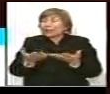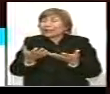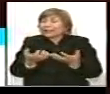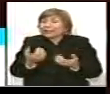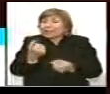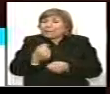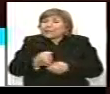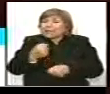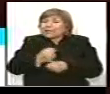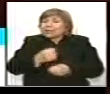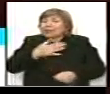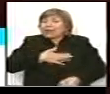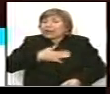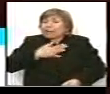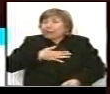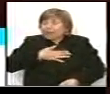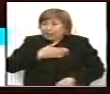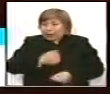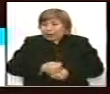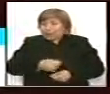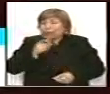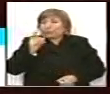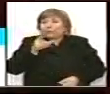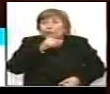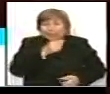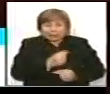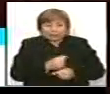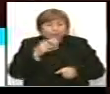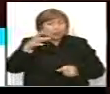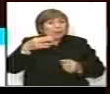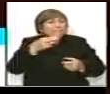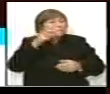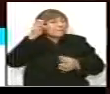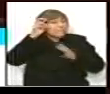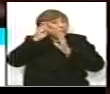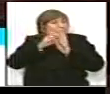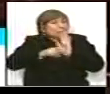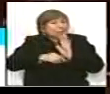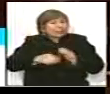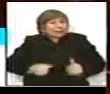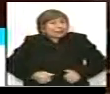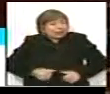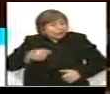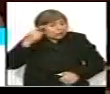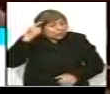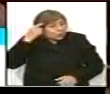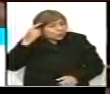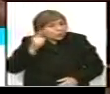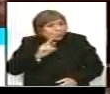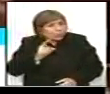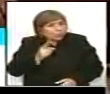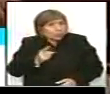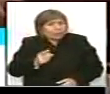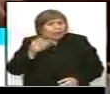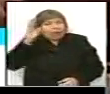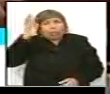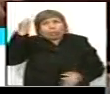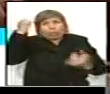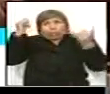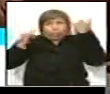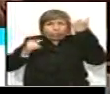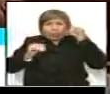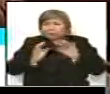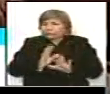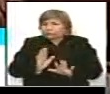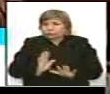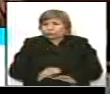mi trabajo. Pero si ustedes van a trabajar su proyecto de vida, necesitan no usar fantasías como